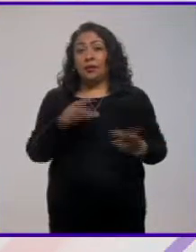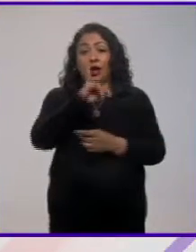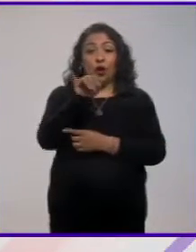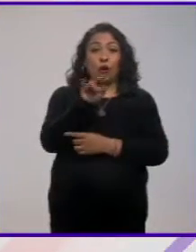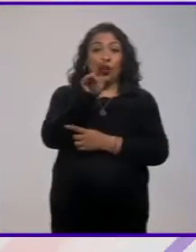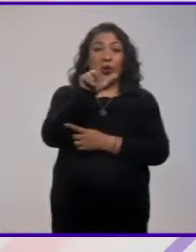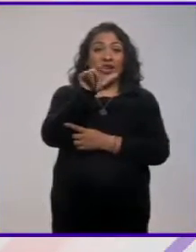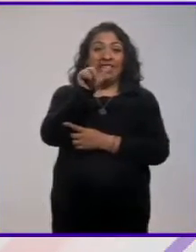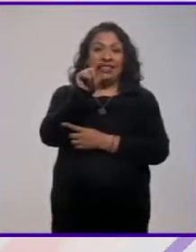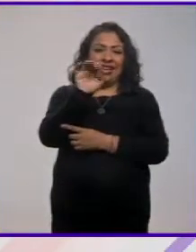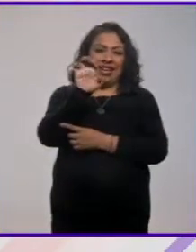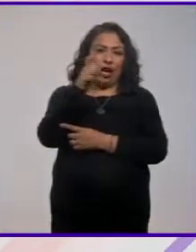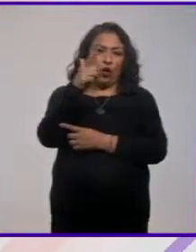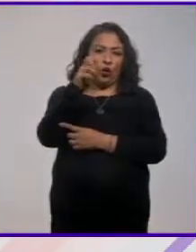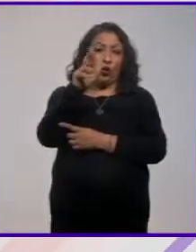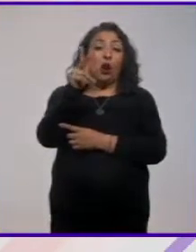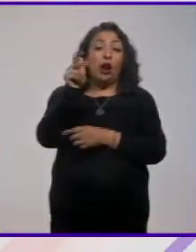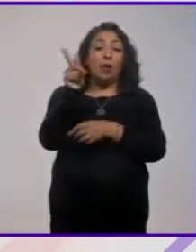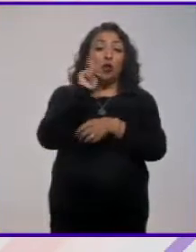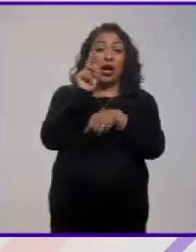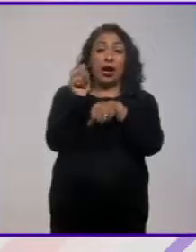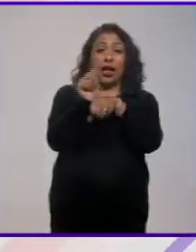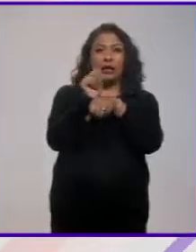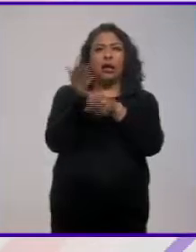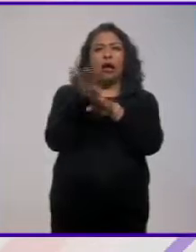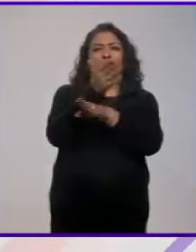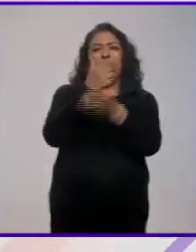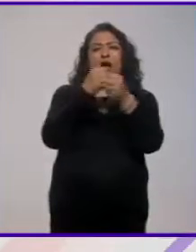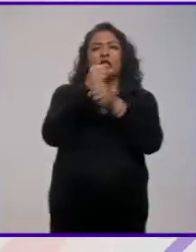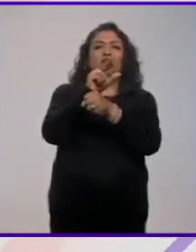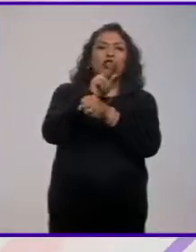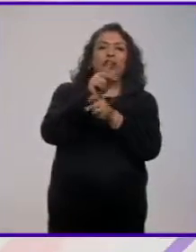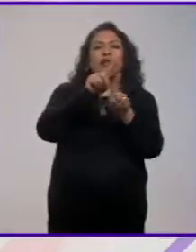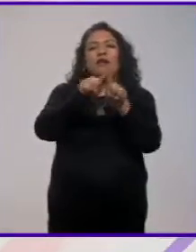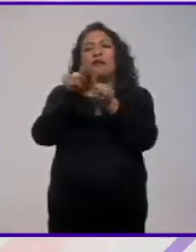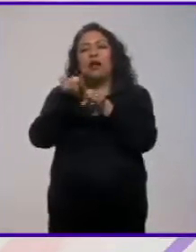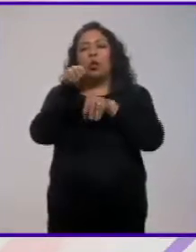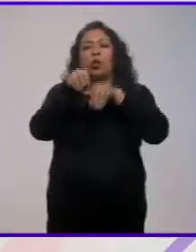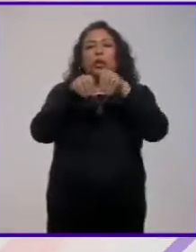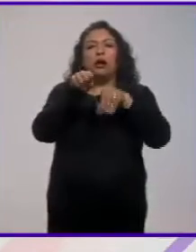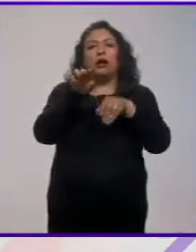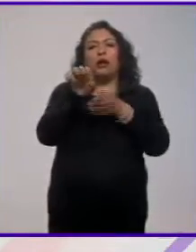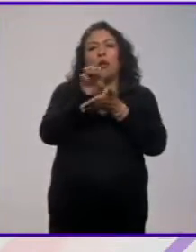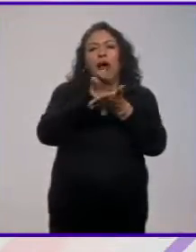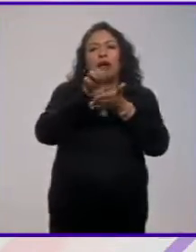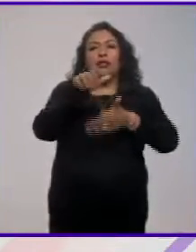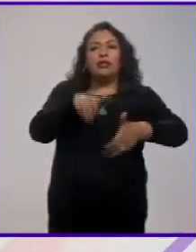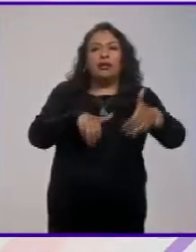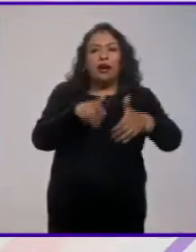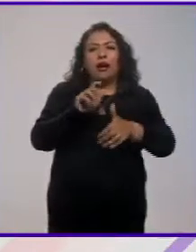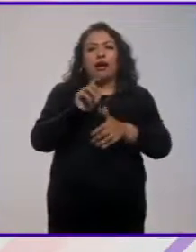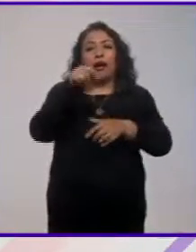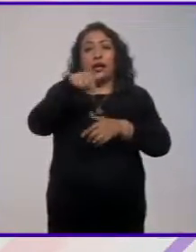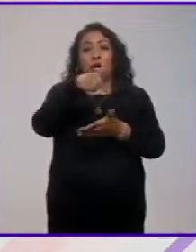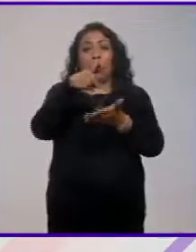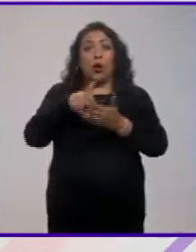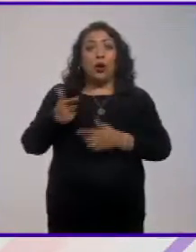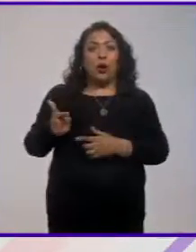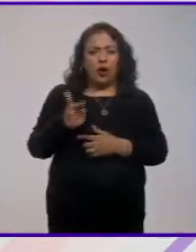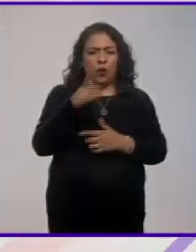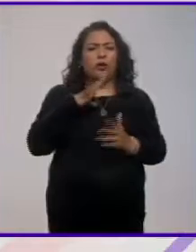Julieta Egurrola fue una actriz que en los años 80, con los diferentes montajes que se formaron y que se presentaron aquí en